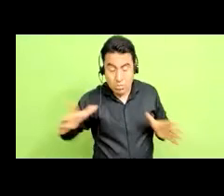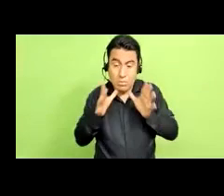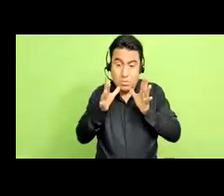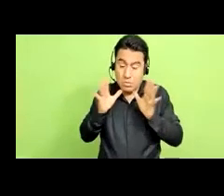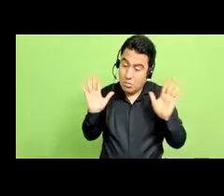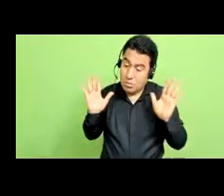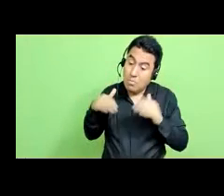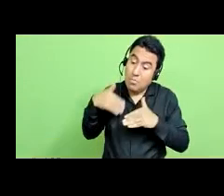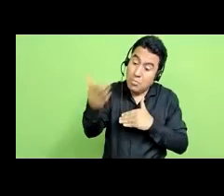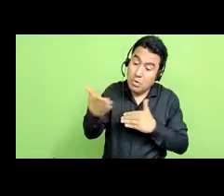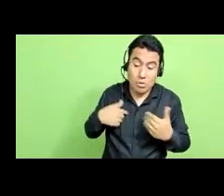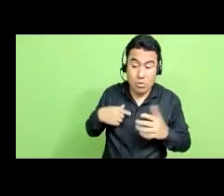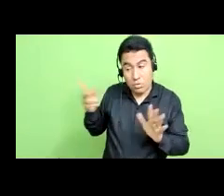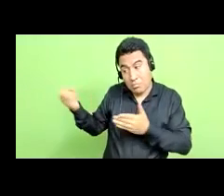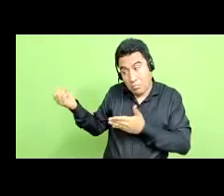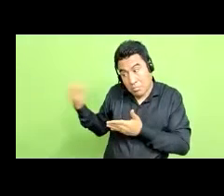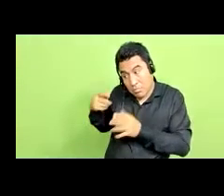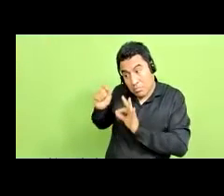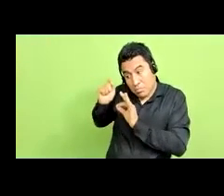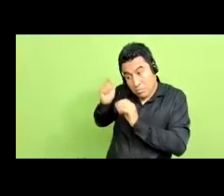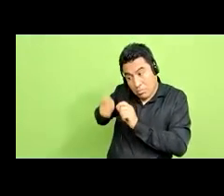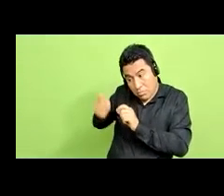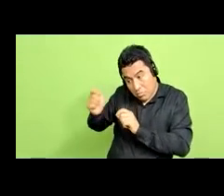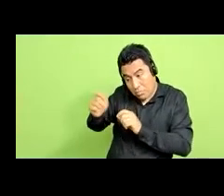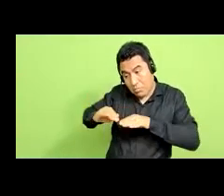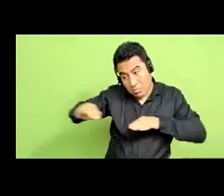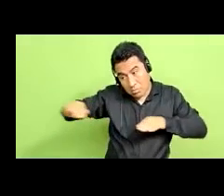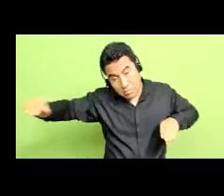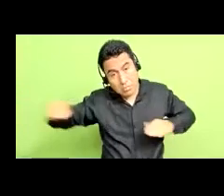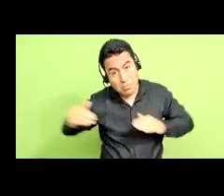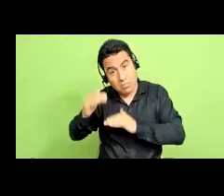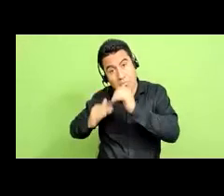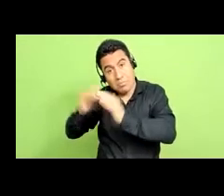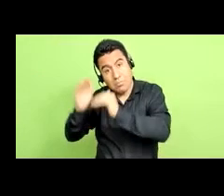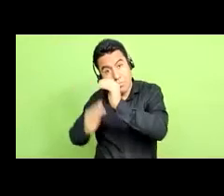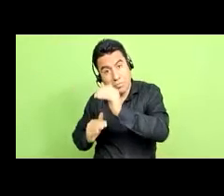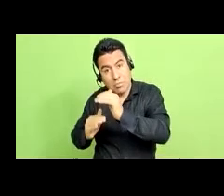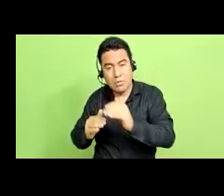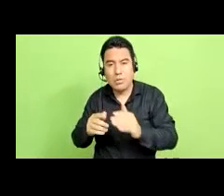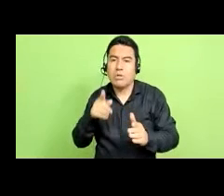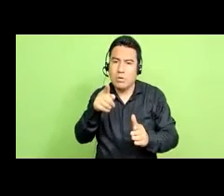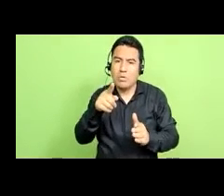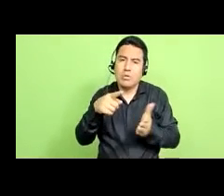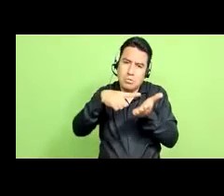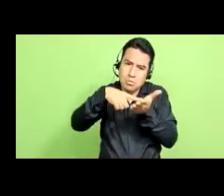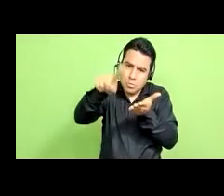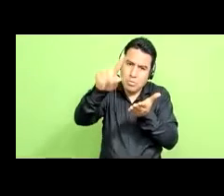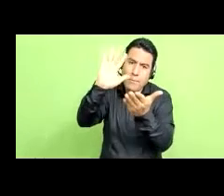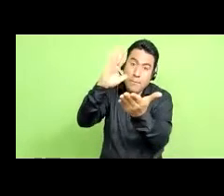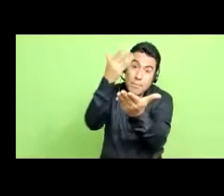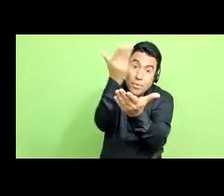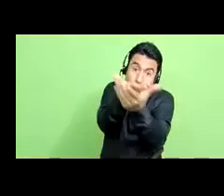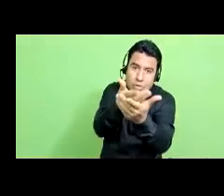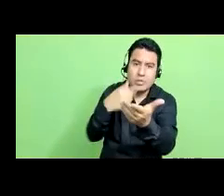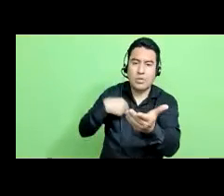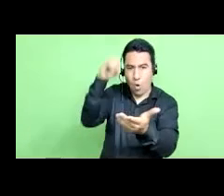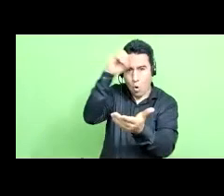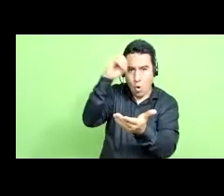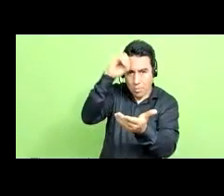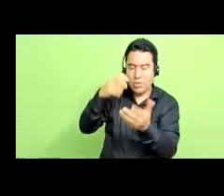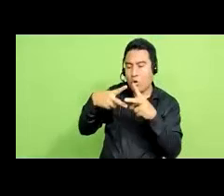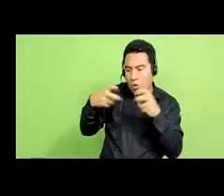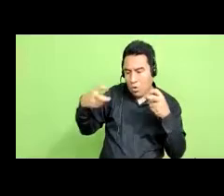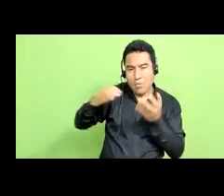y haciendo hay que analizar la propuesta escrita en todo caso